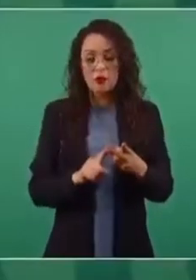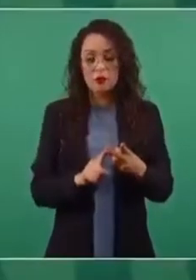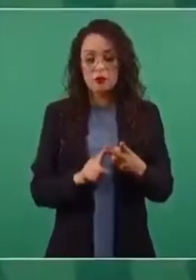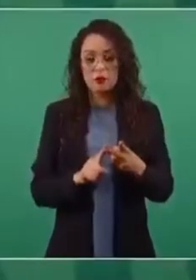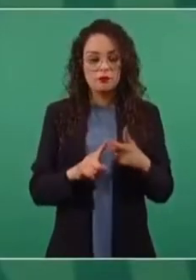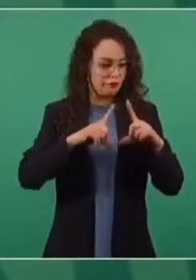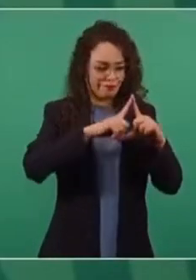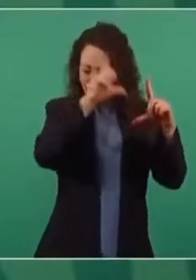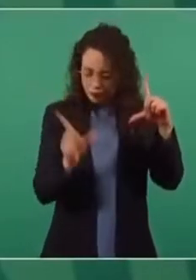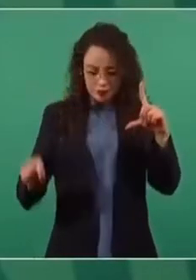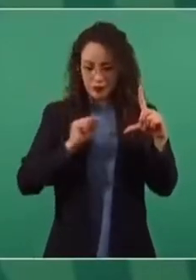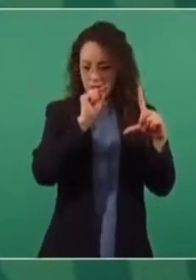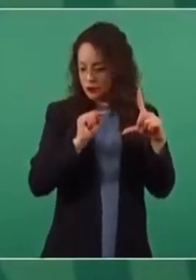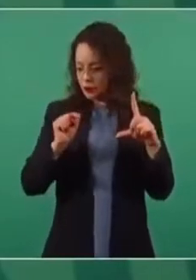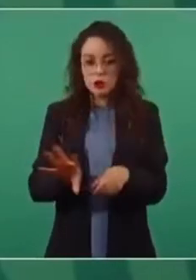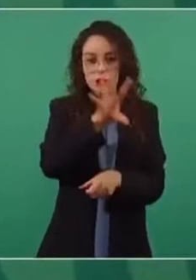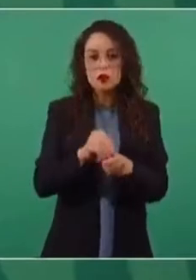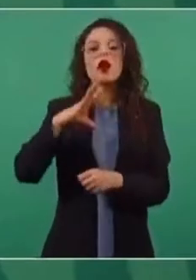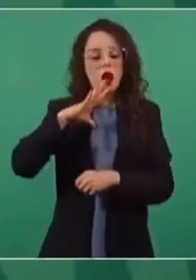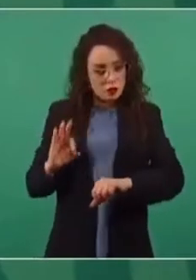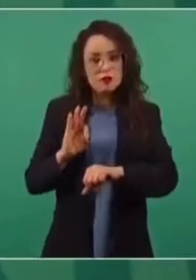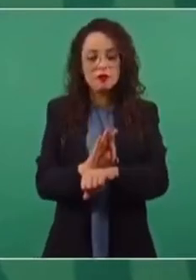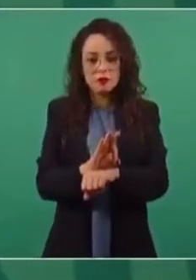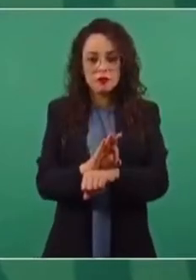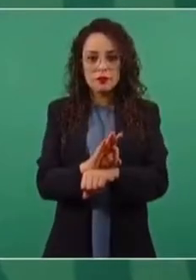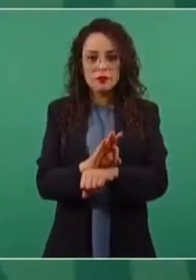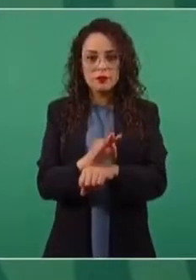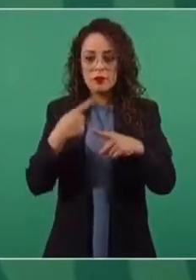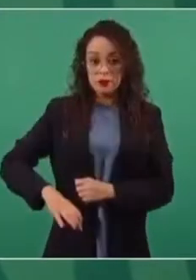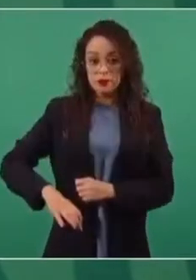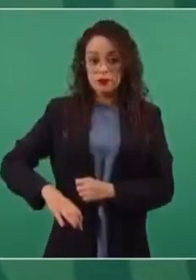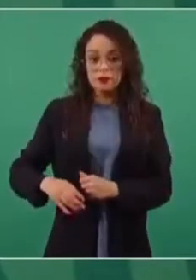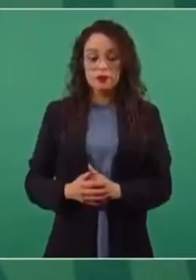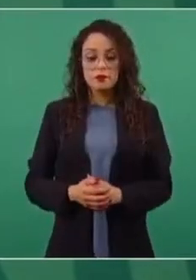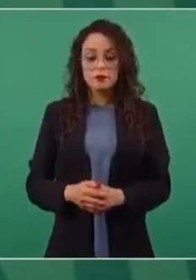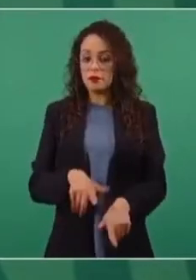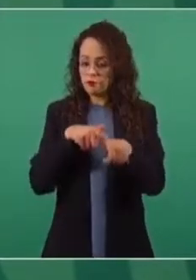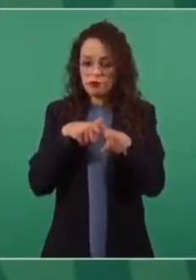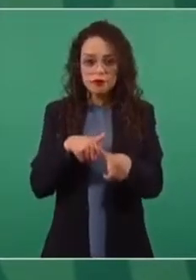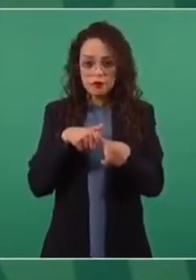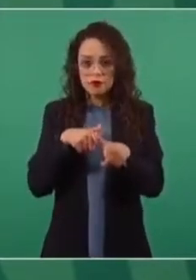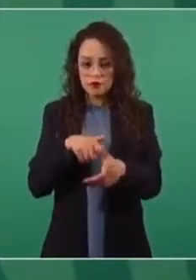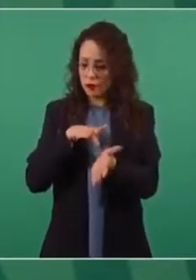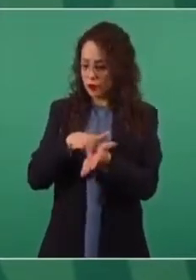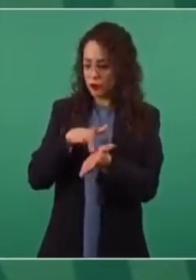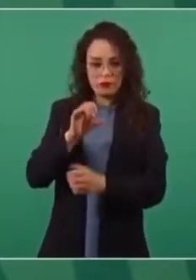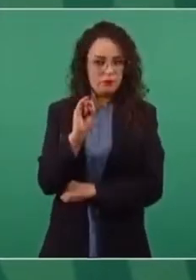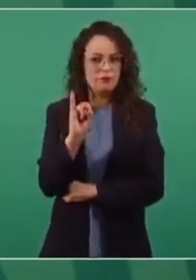todo el país hay protección a los candidatos, va a seguir habiendo este apoyo.